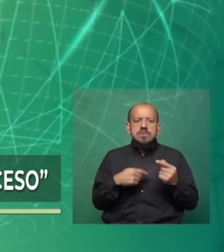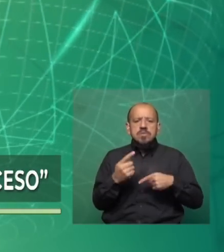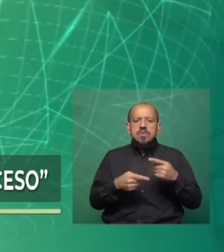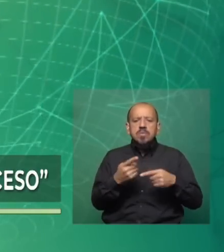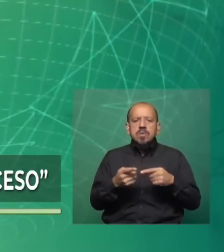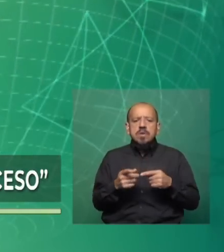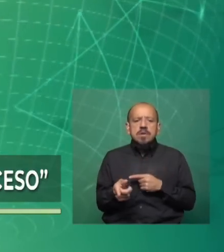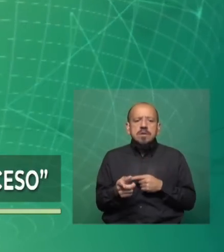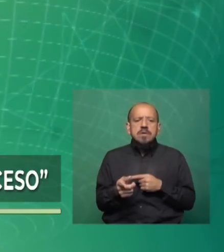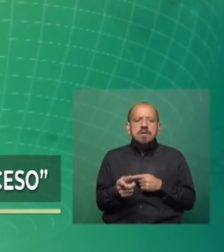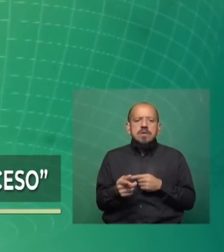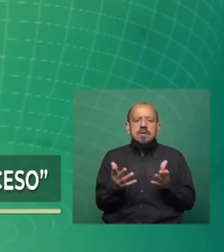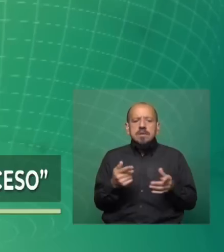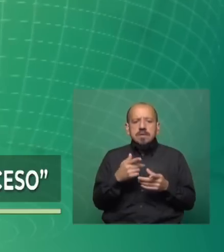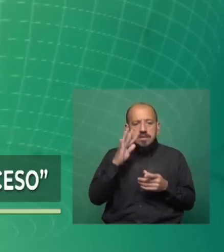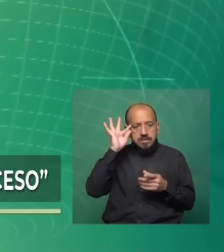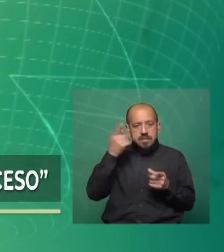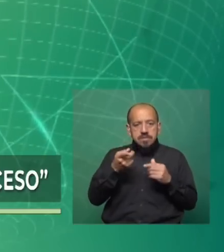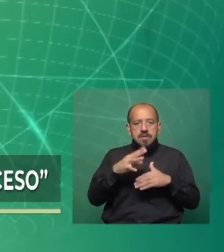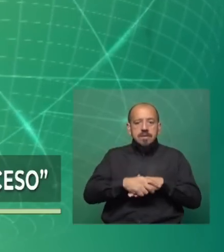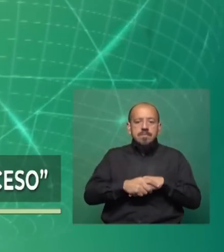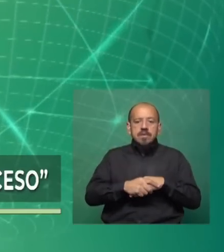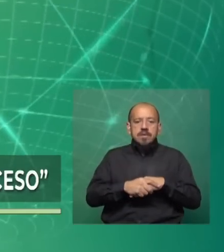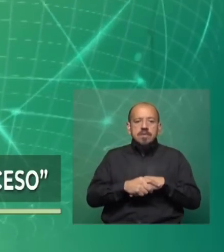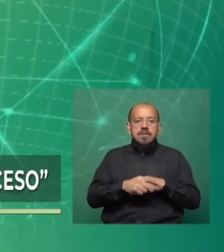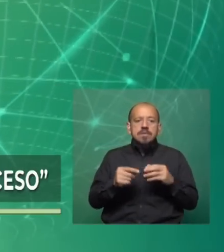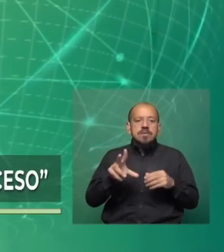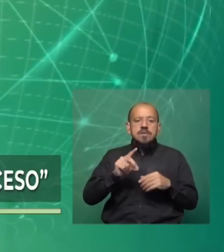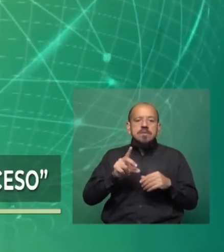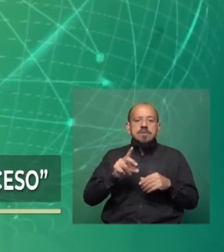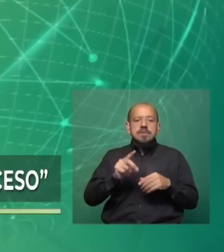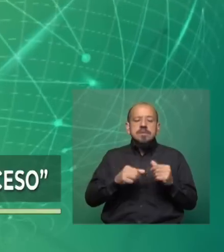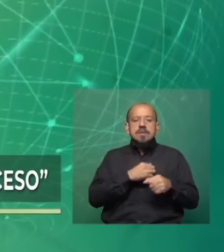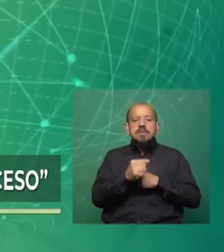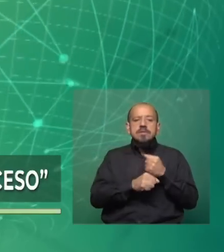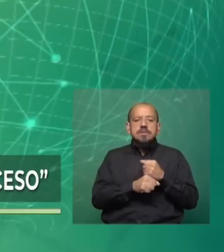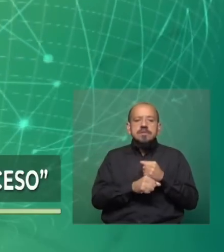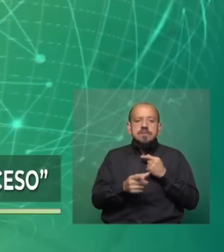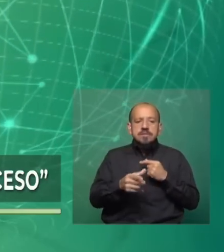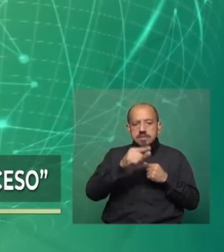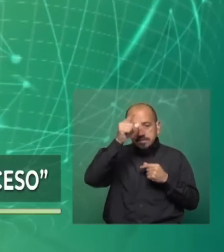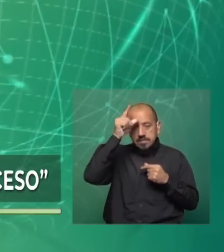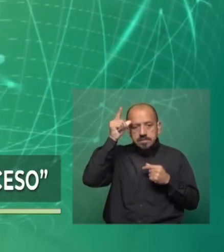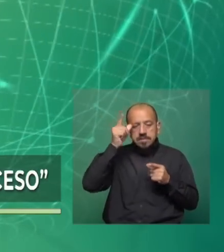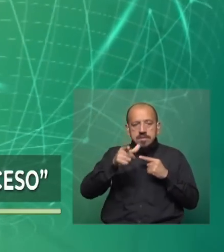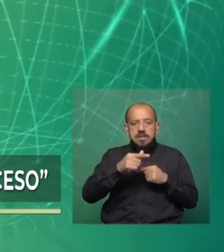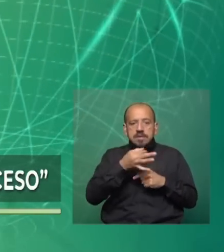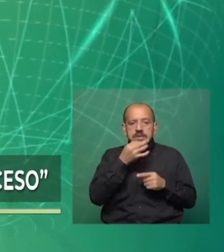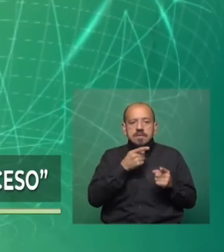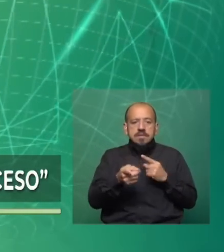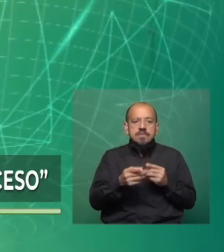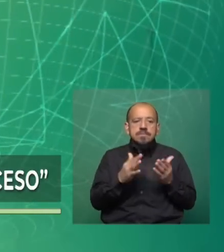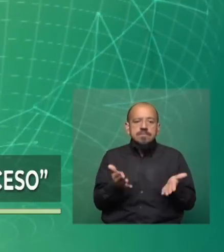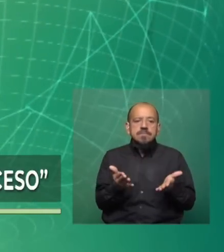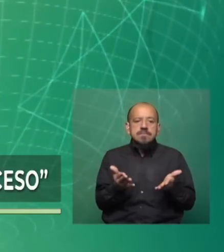reiterando sigue creyéndole al amigo que hace 30 años señor presidente quiero decirle que